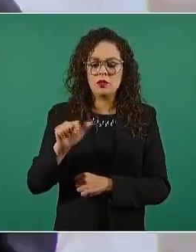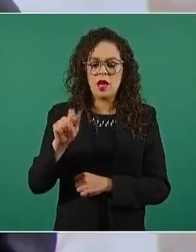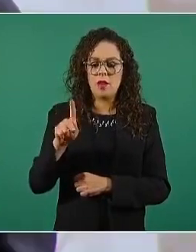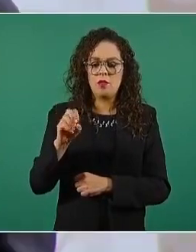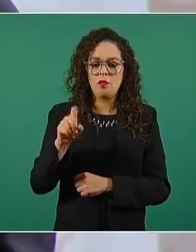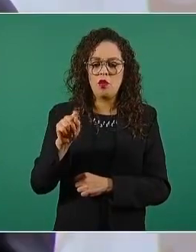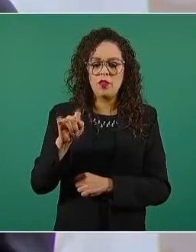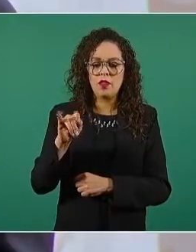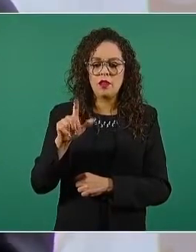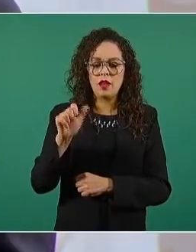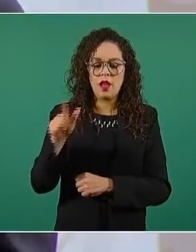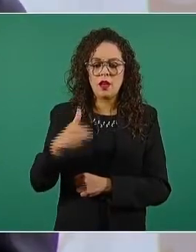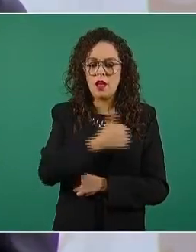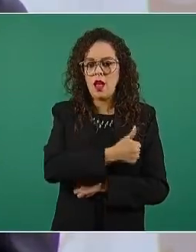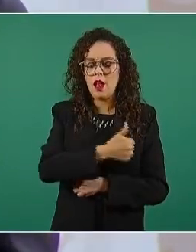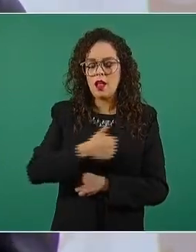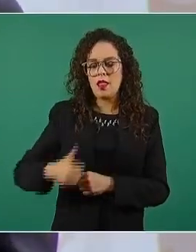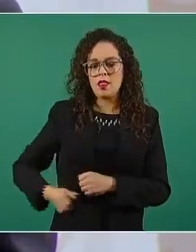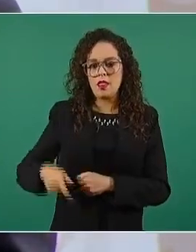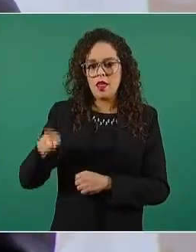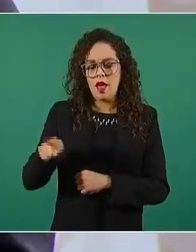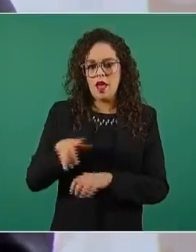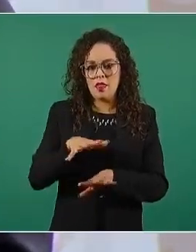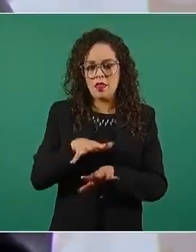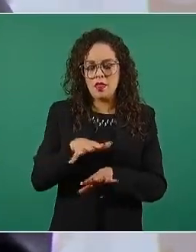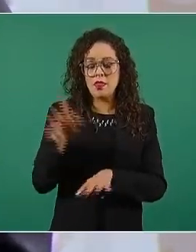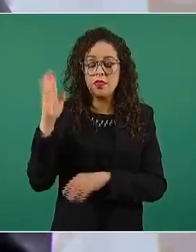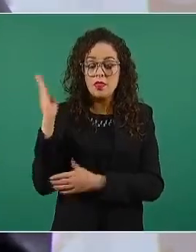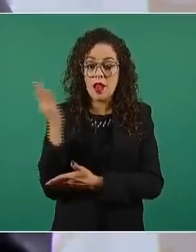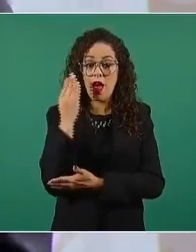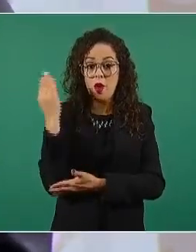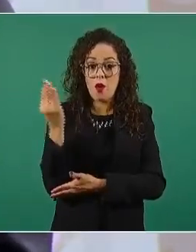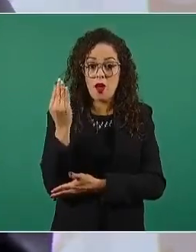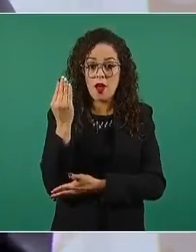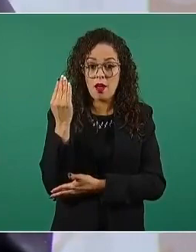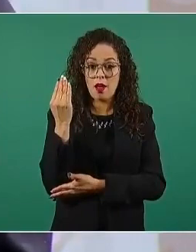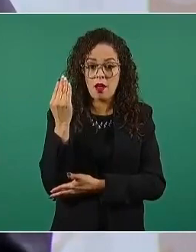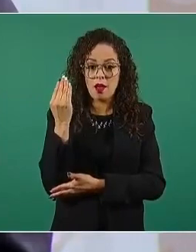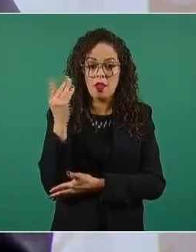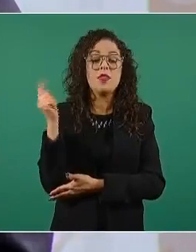la Alcaldía de Tláhuac de la Ciudad de México.